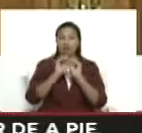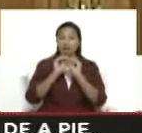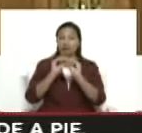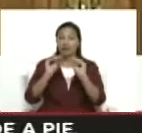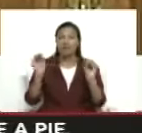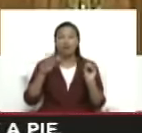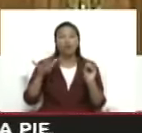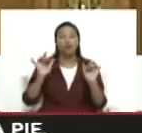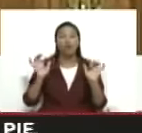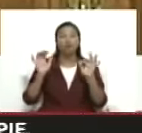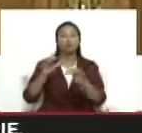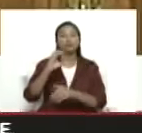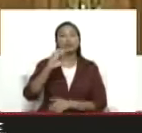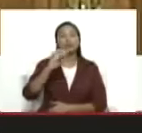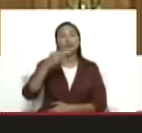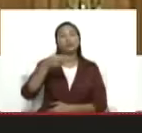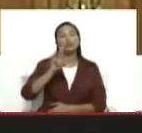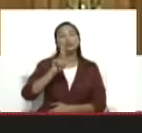Chuao.